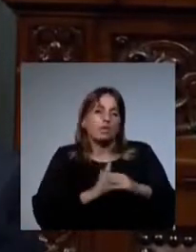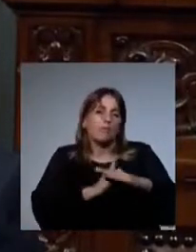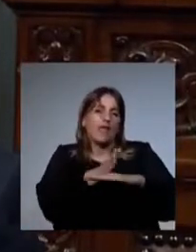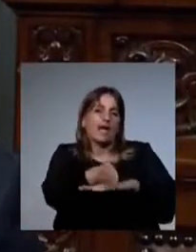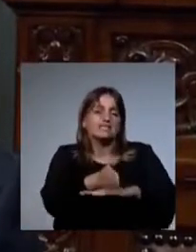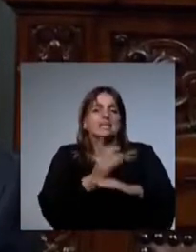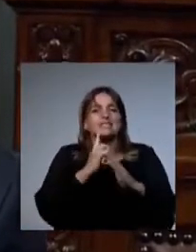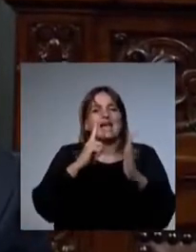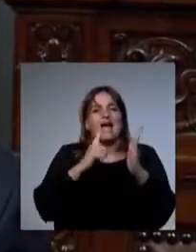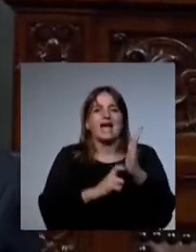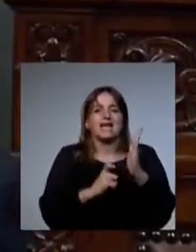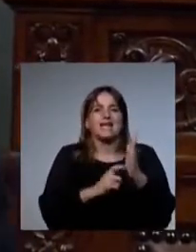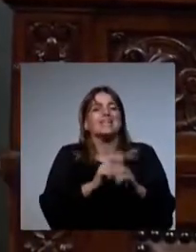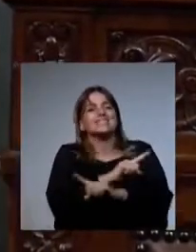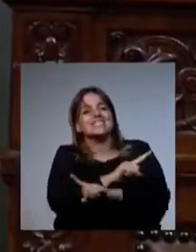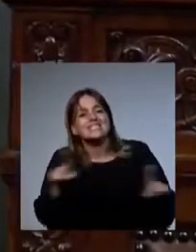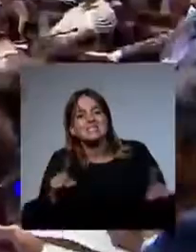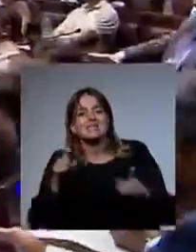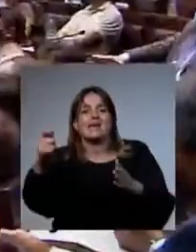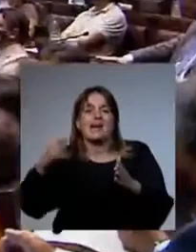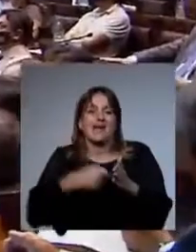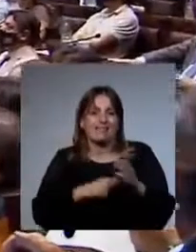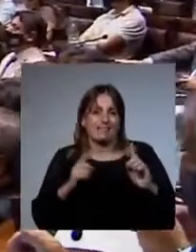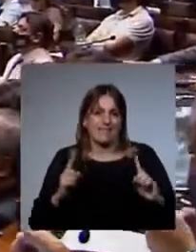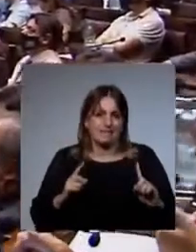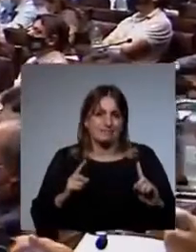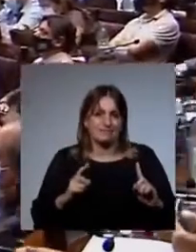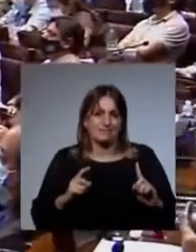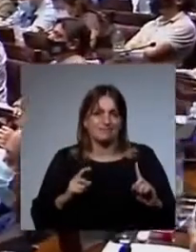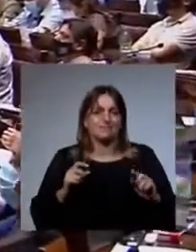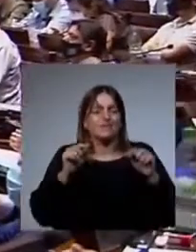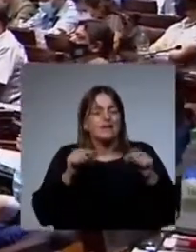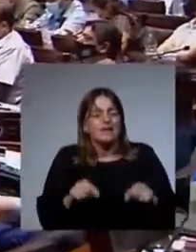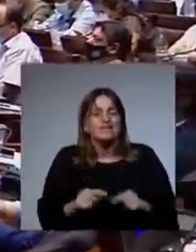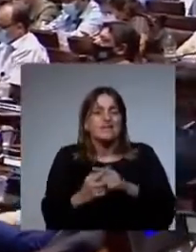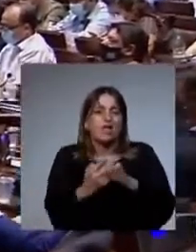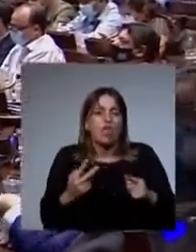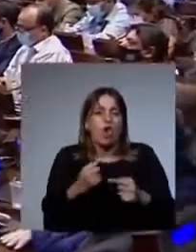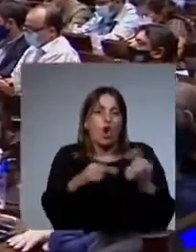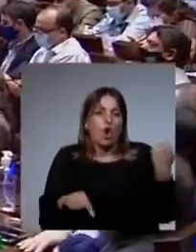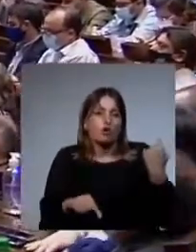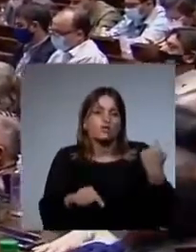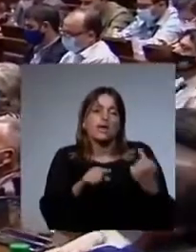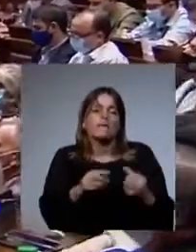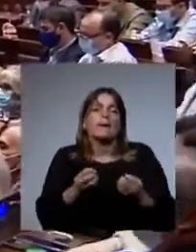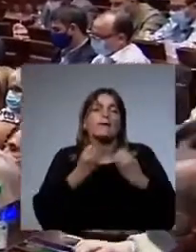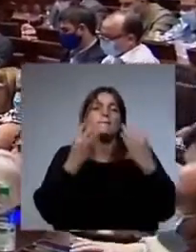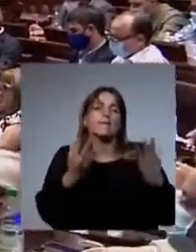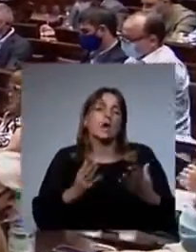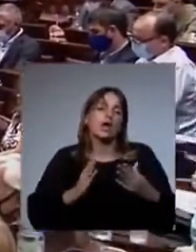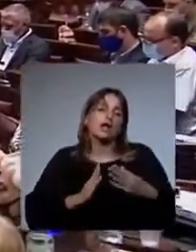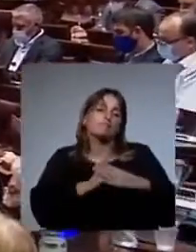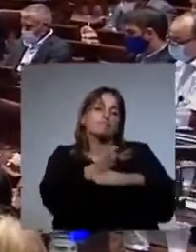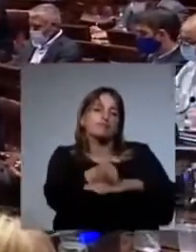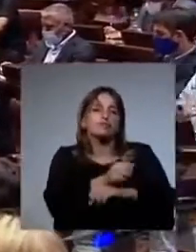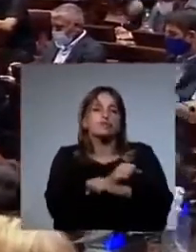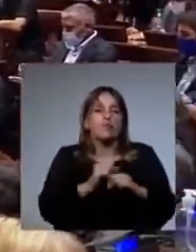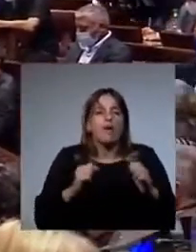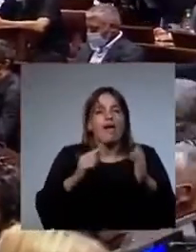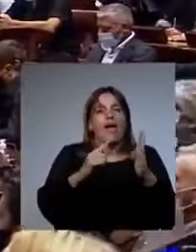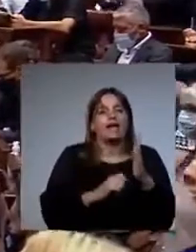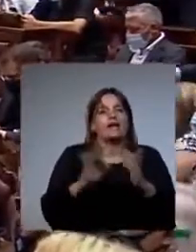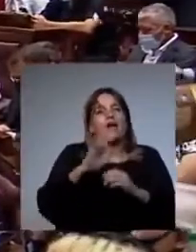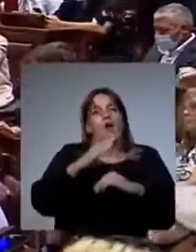a alquileres sin garantía. Ambas medidas confluyen a facilitar el acceso a la vivienda.